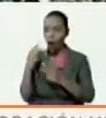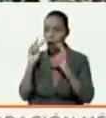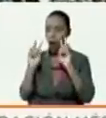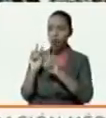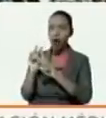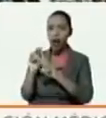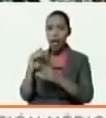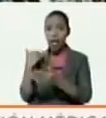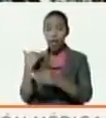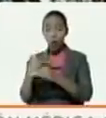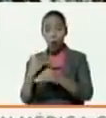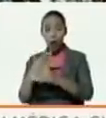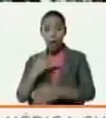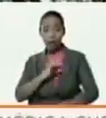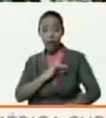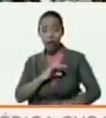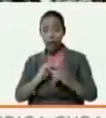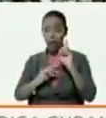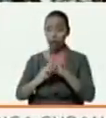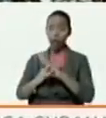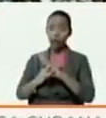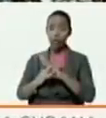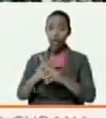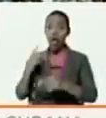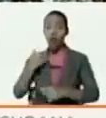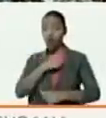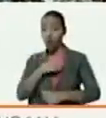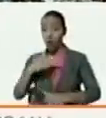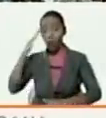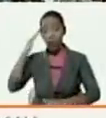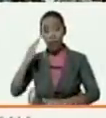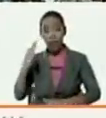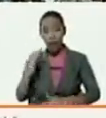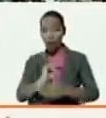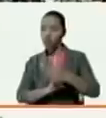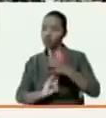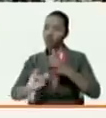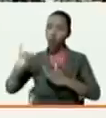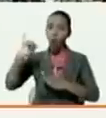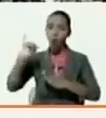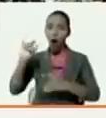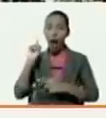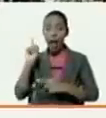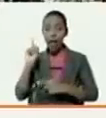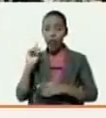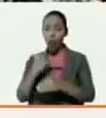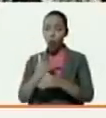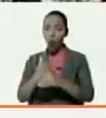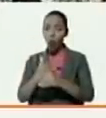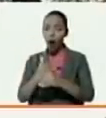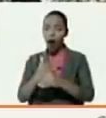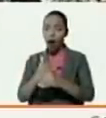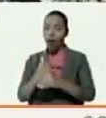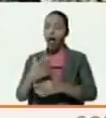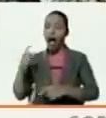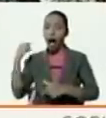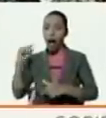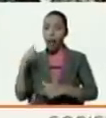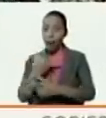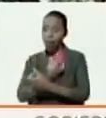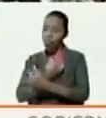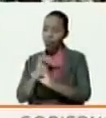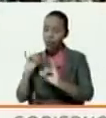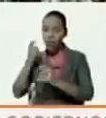Chile. O sea, nuestra Fuerza Armada superó esos tiempos, nuestra Fuerza Armada está para hacer la independencia junto al pueblo. En